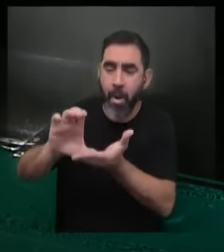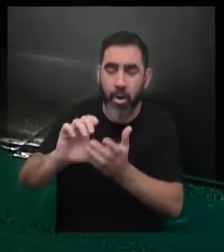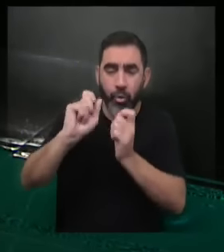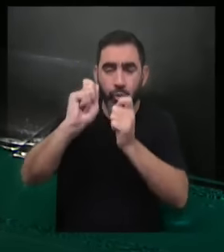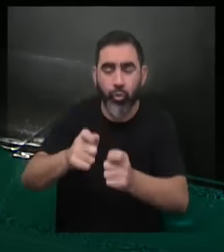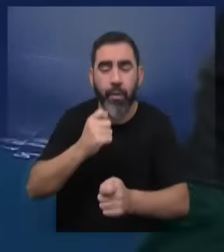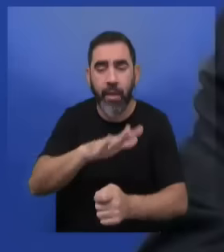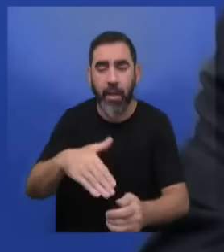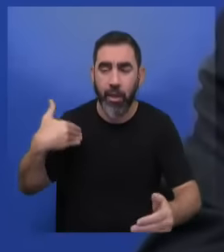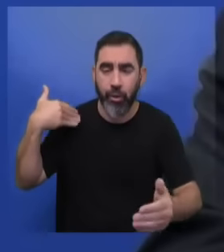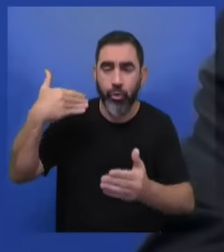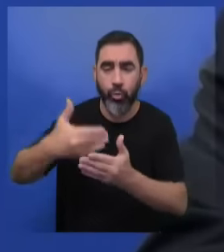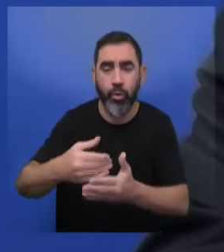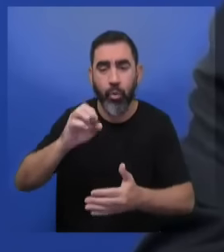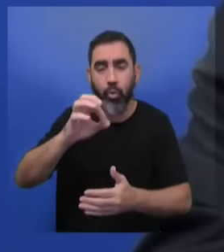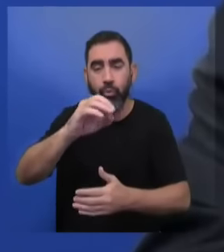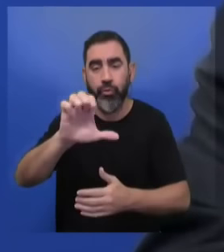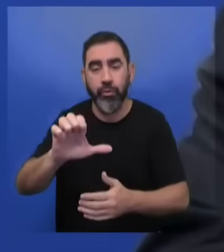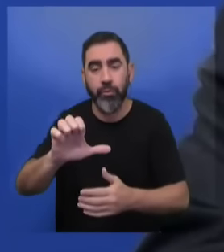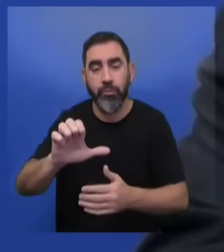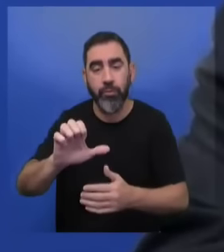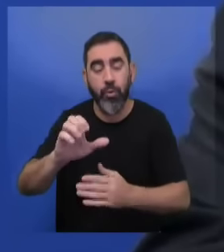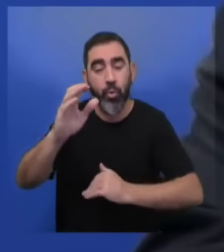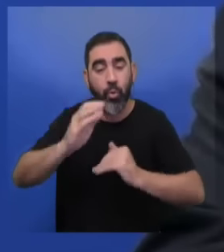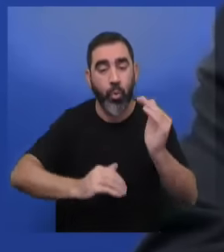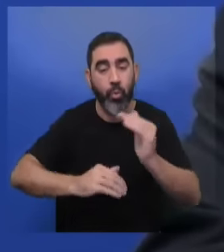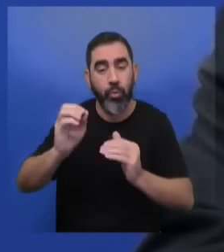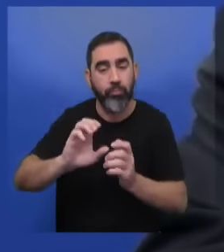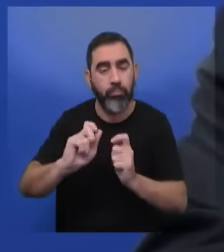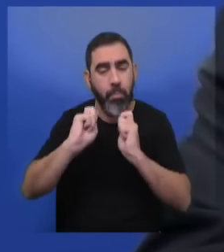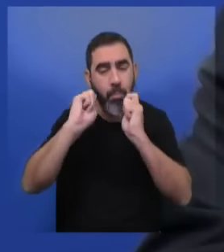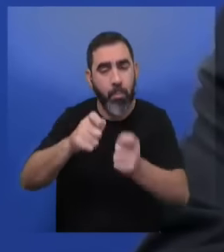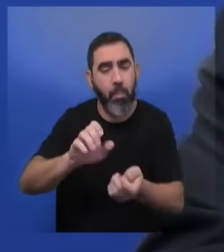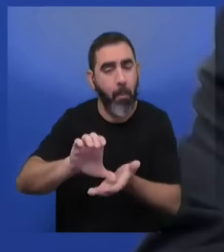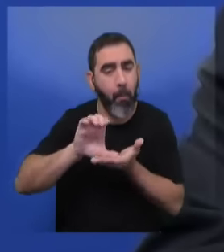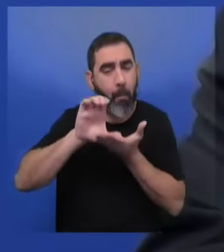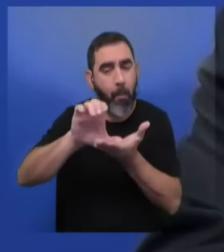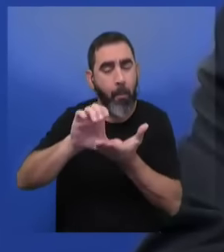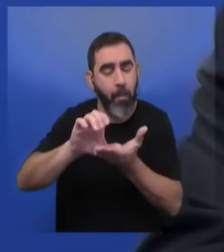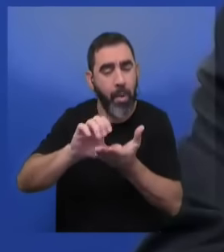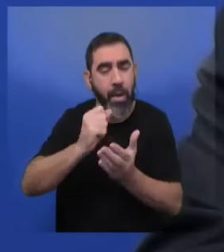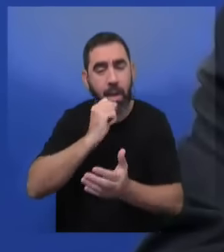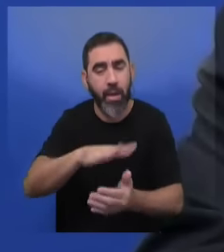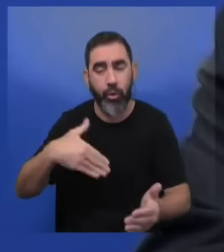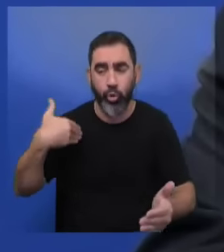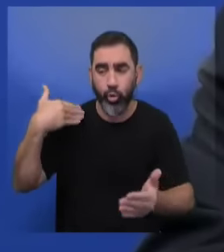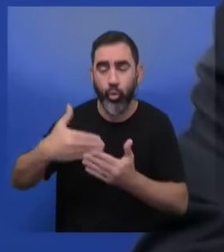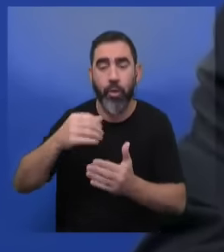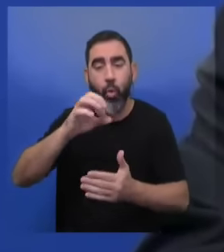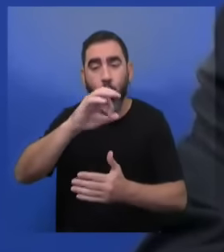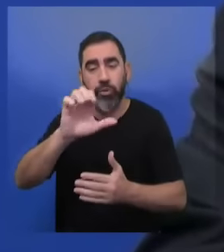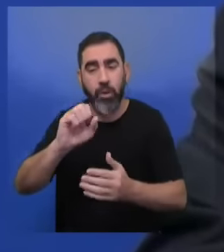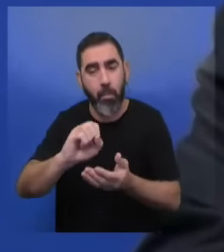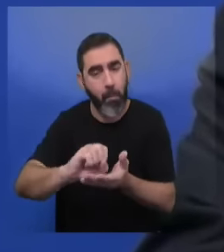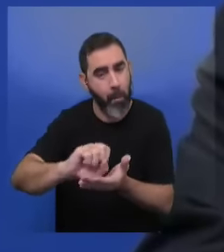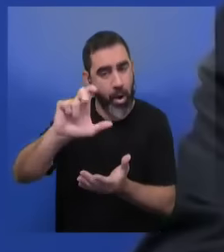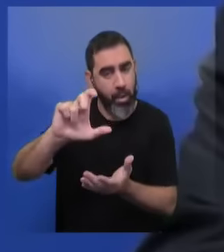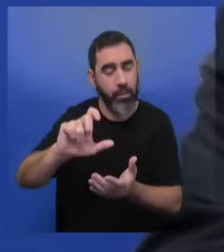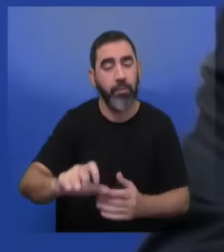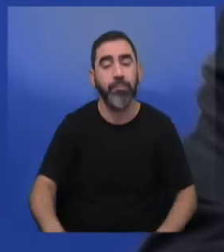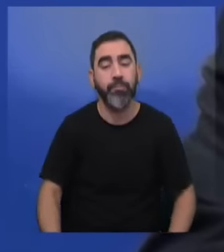ose una obra que es una de las mayores inversiones en la historia de ose que